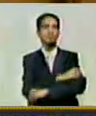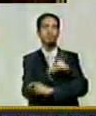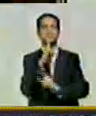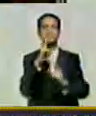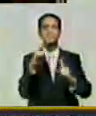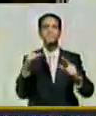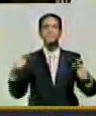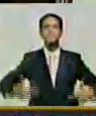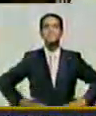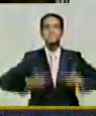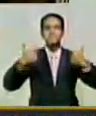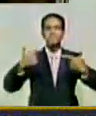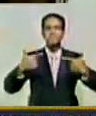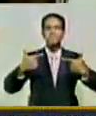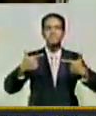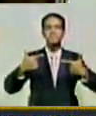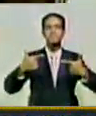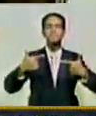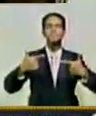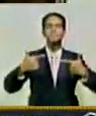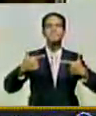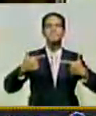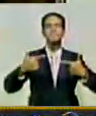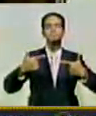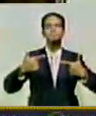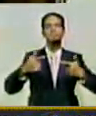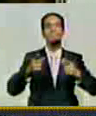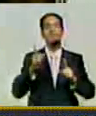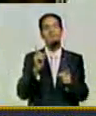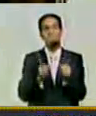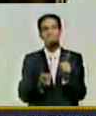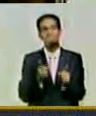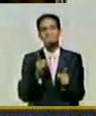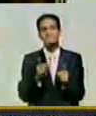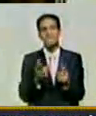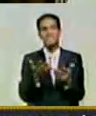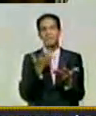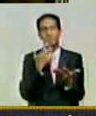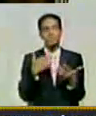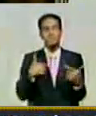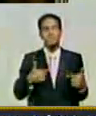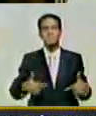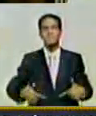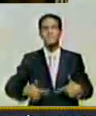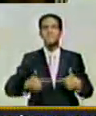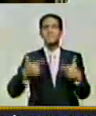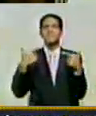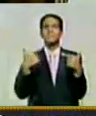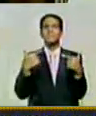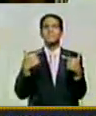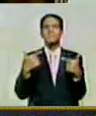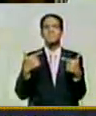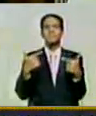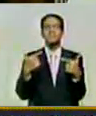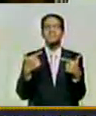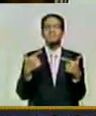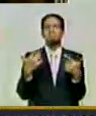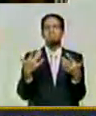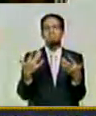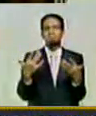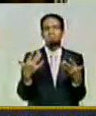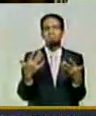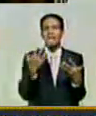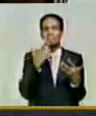enfrentasen, y muchas veces no en los términos que desearía